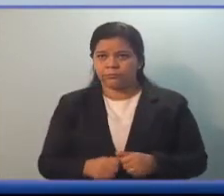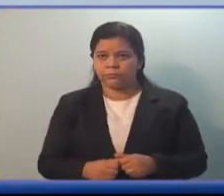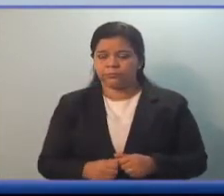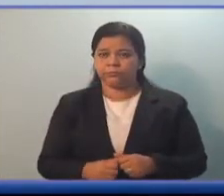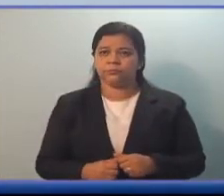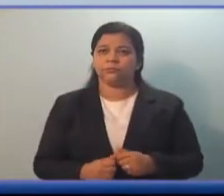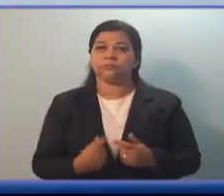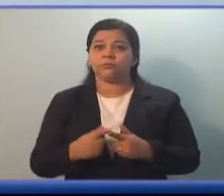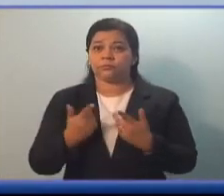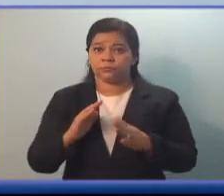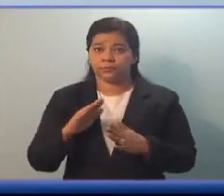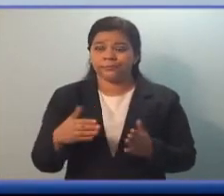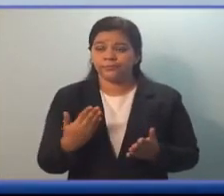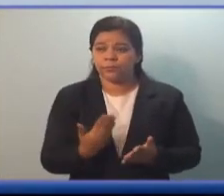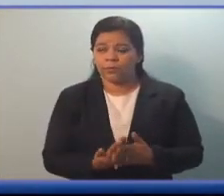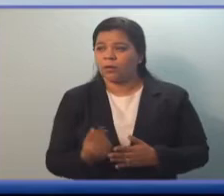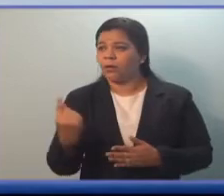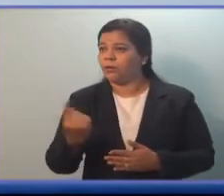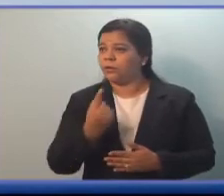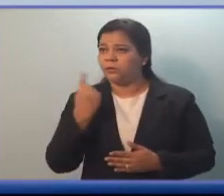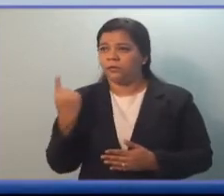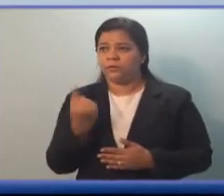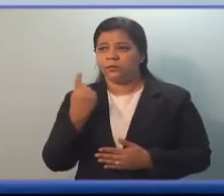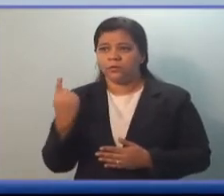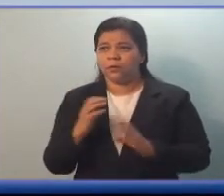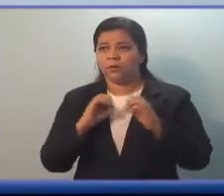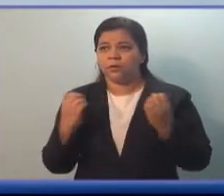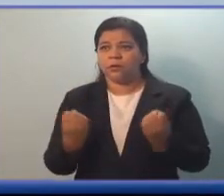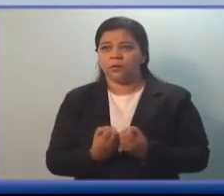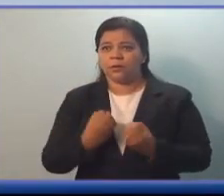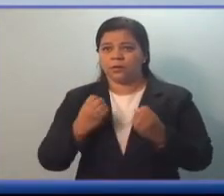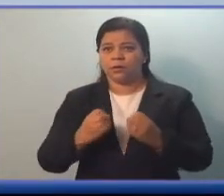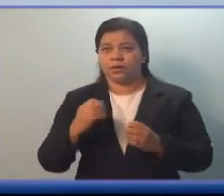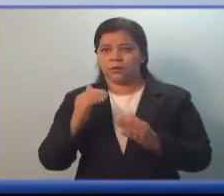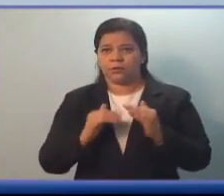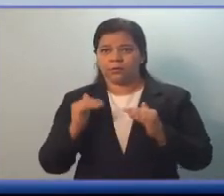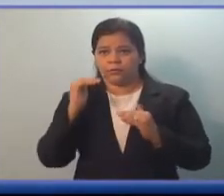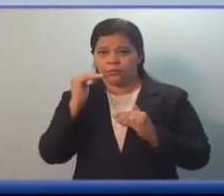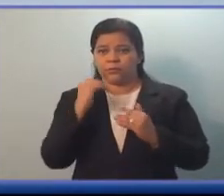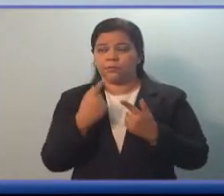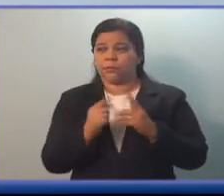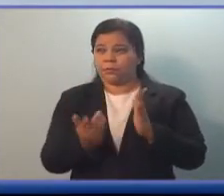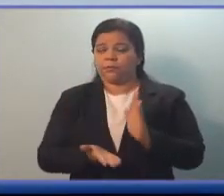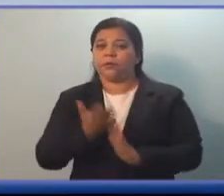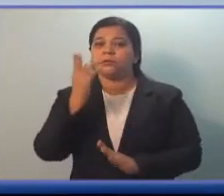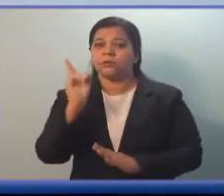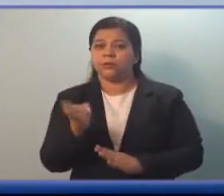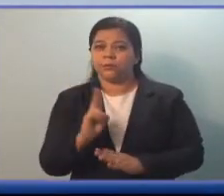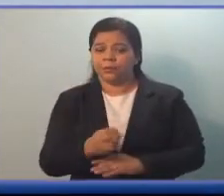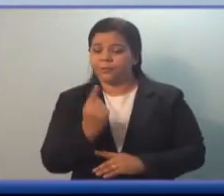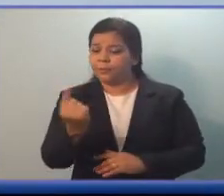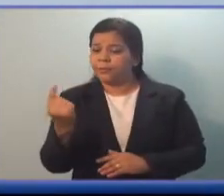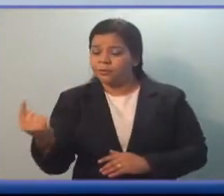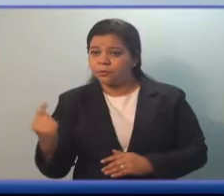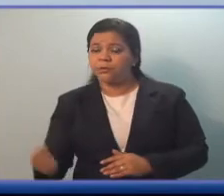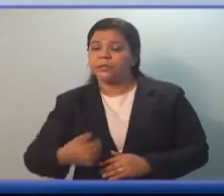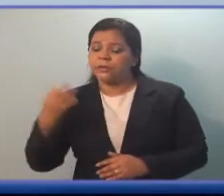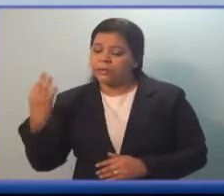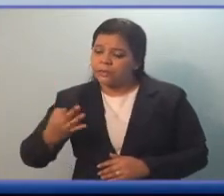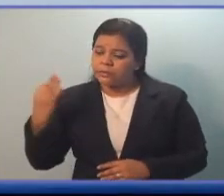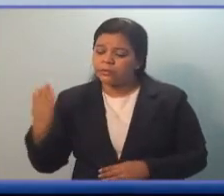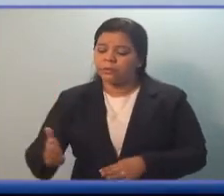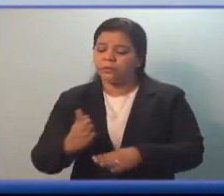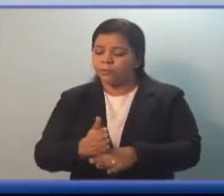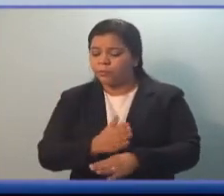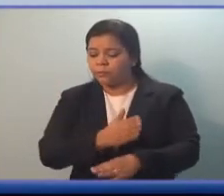que hay exigencias, no solamente también de organismos internacionales, sino que también de la misma población que va demandando